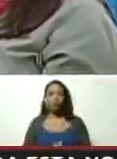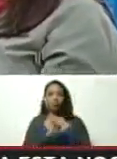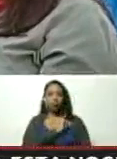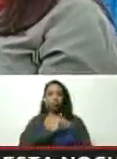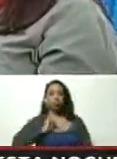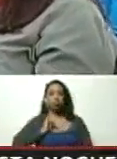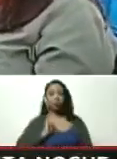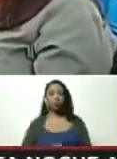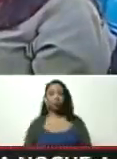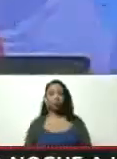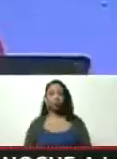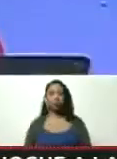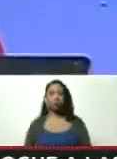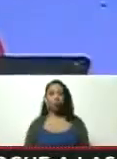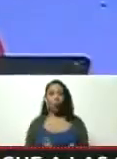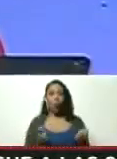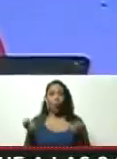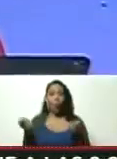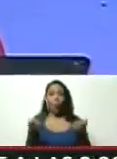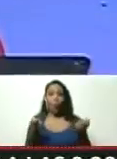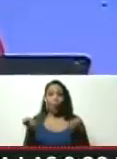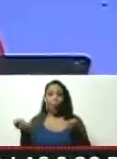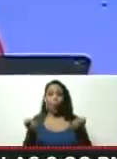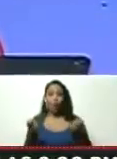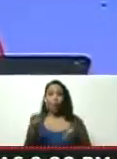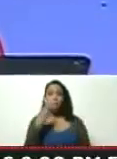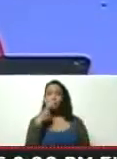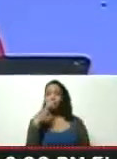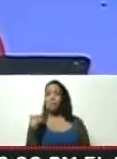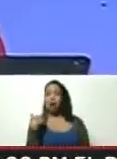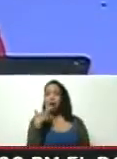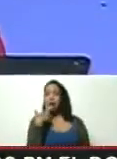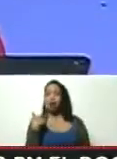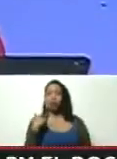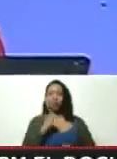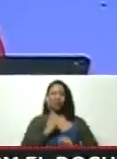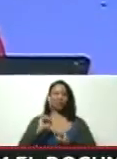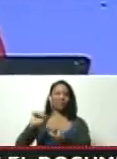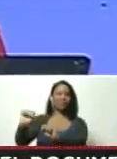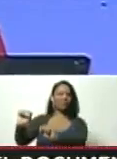individualista, caudillista, egocentrista.